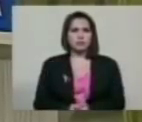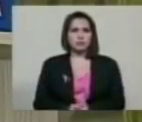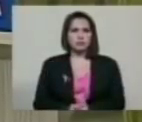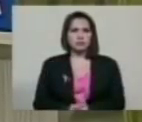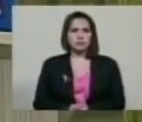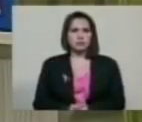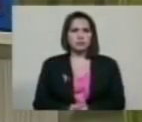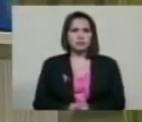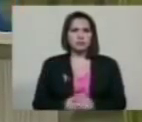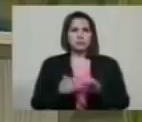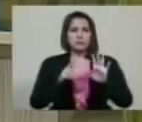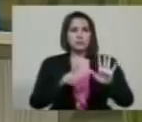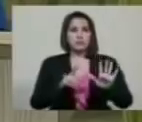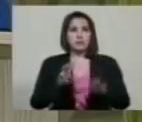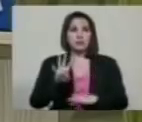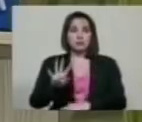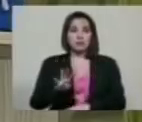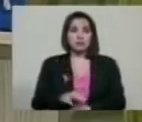64